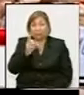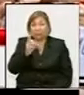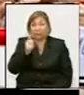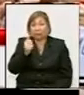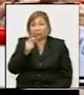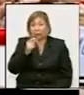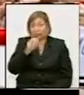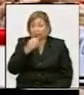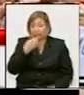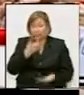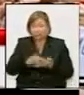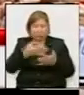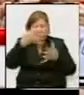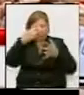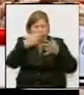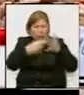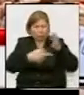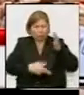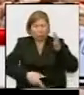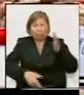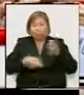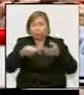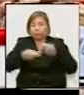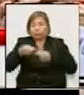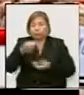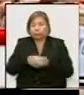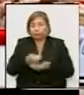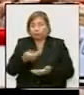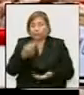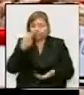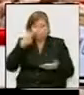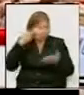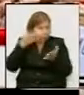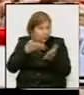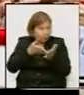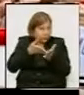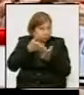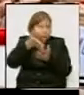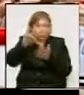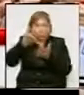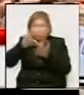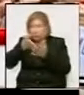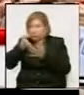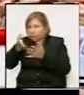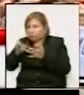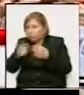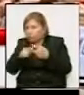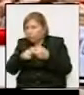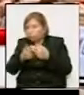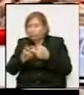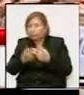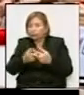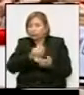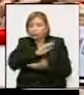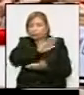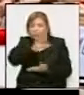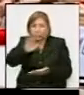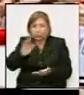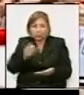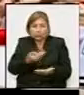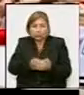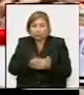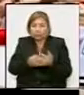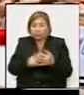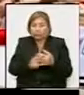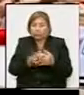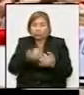lo que sea, van a encontrar un montón de gente que les vende eso. Y si ustedes siguen la pista de cuál es el origen de esas bases de datos, casi todas se originan en